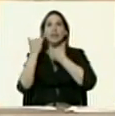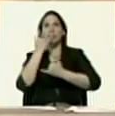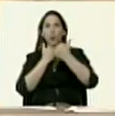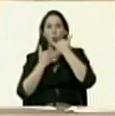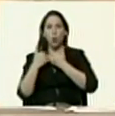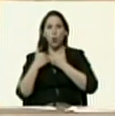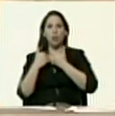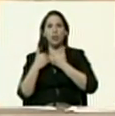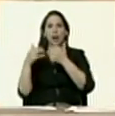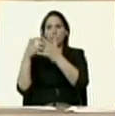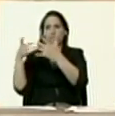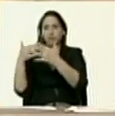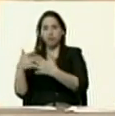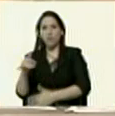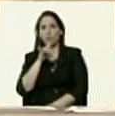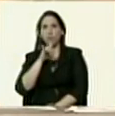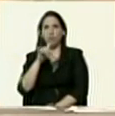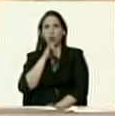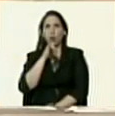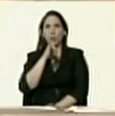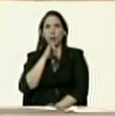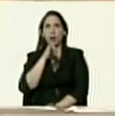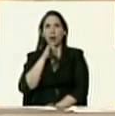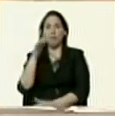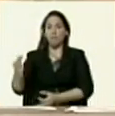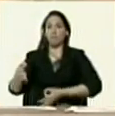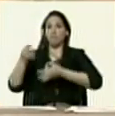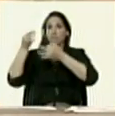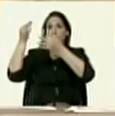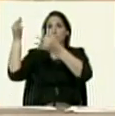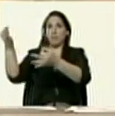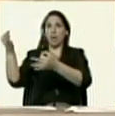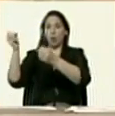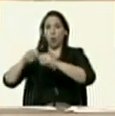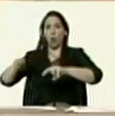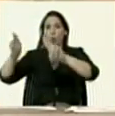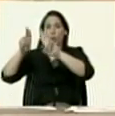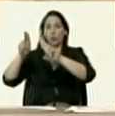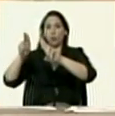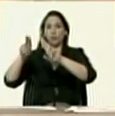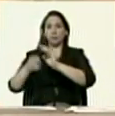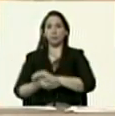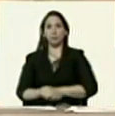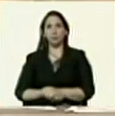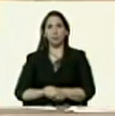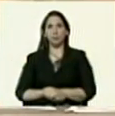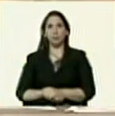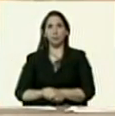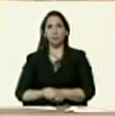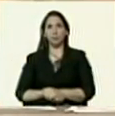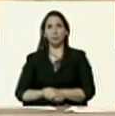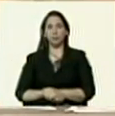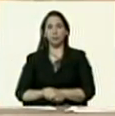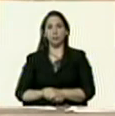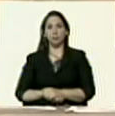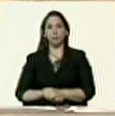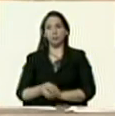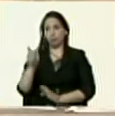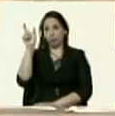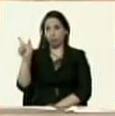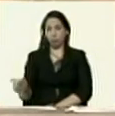Venezuela presentado en la ONU. Última hora, Colombia, Bogotá, pagado los platos rotos el general